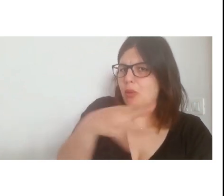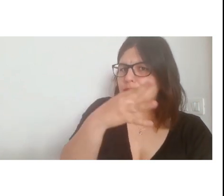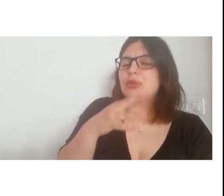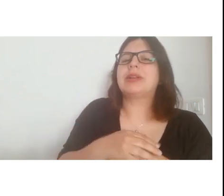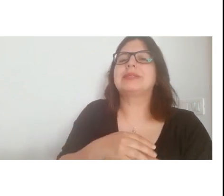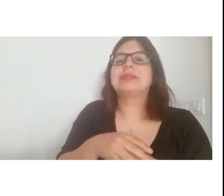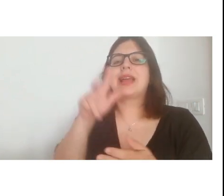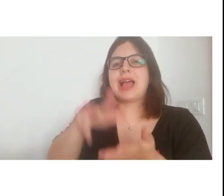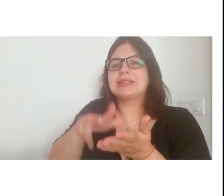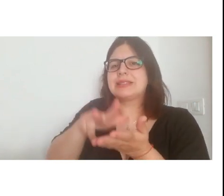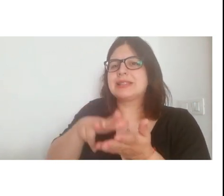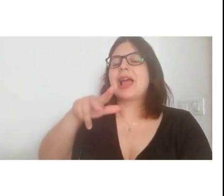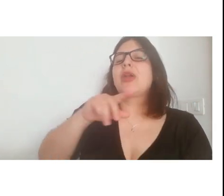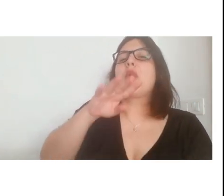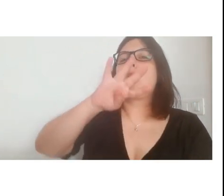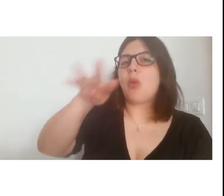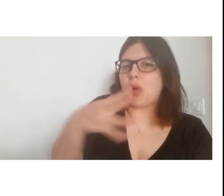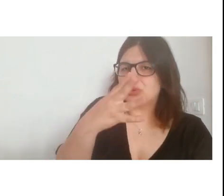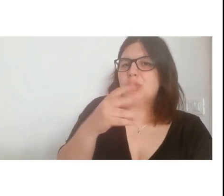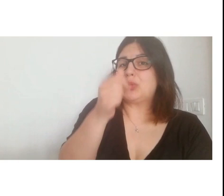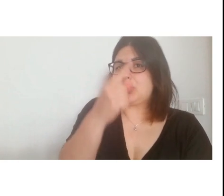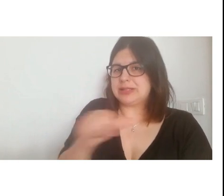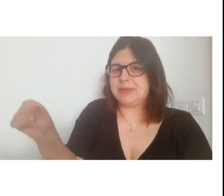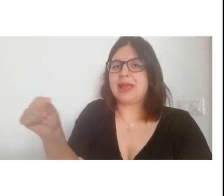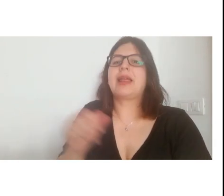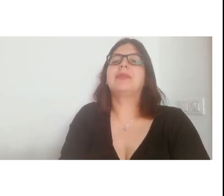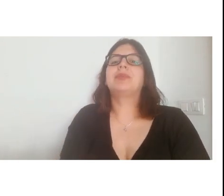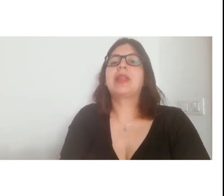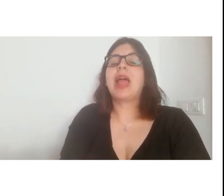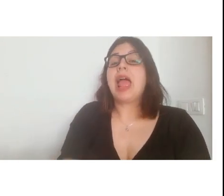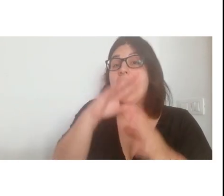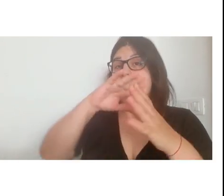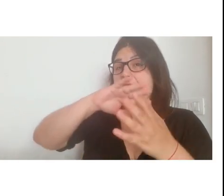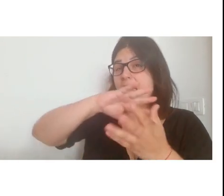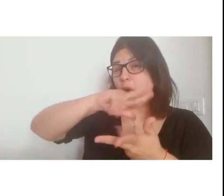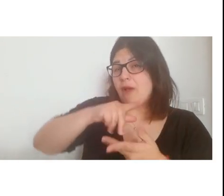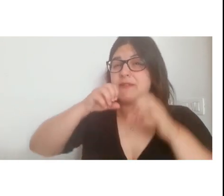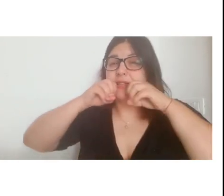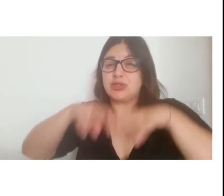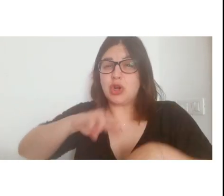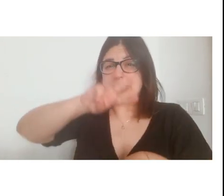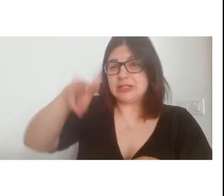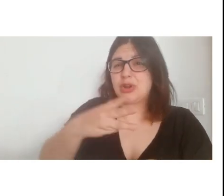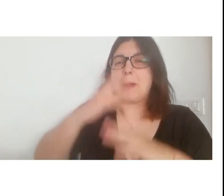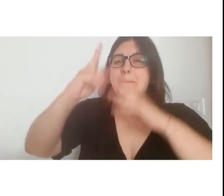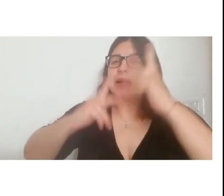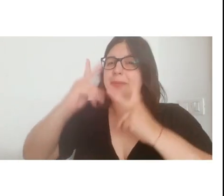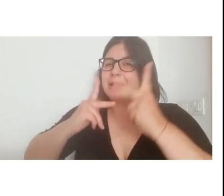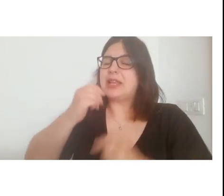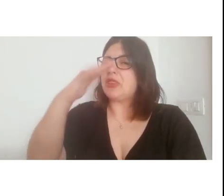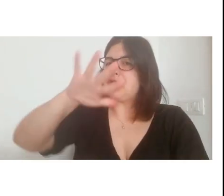semanais, Lingua Castelá, 4 sesións semanais, Xeografía e Historia, 3, Matemáticas,